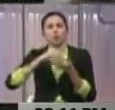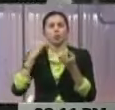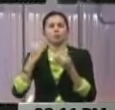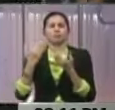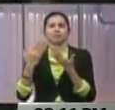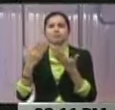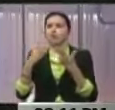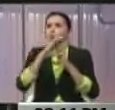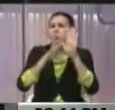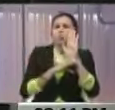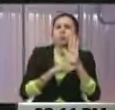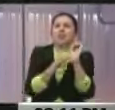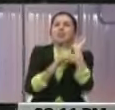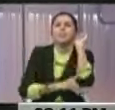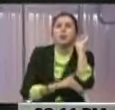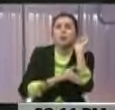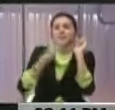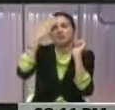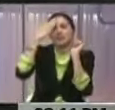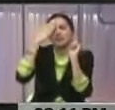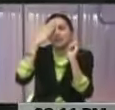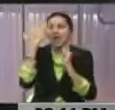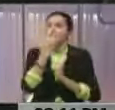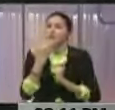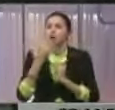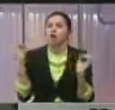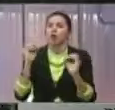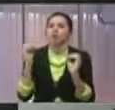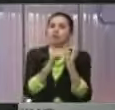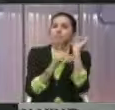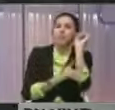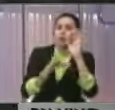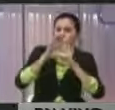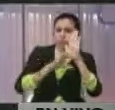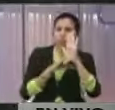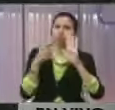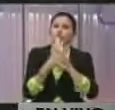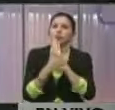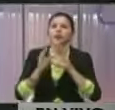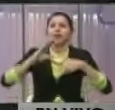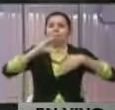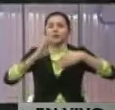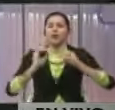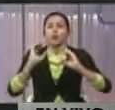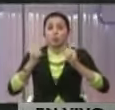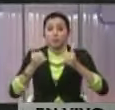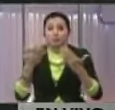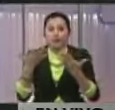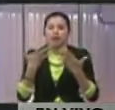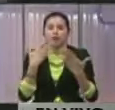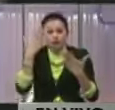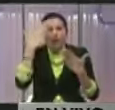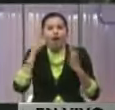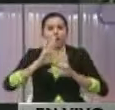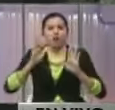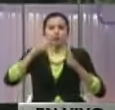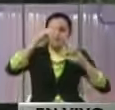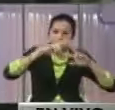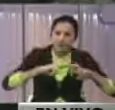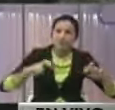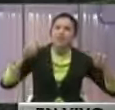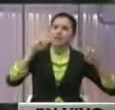diplomados, el diplomado en saberes africanos, el diplomado en el Caribe, y cómo podemos a partir de la investigación, del estudio,